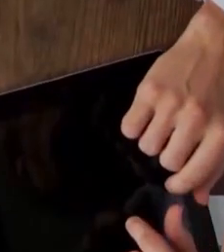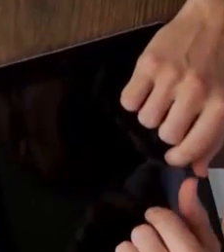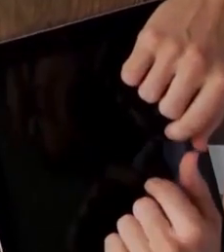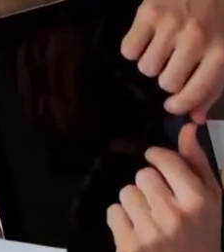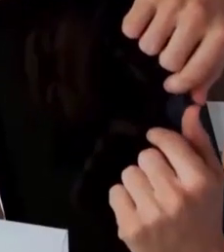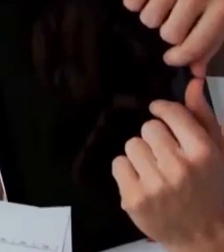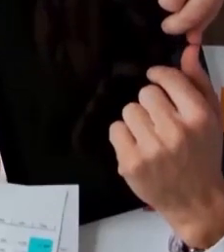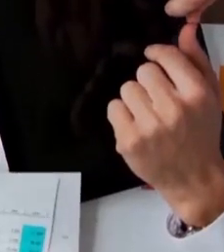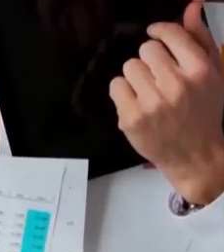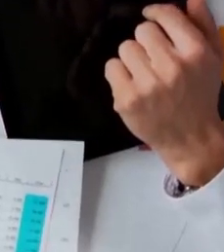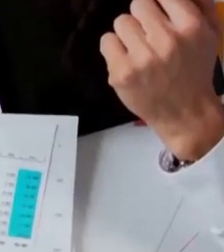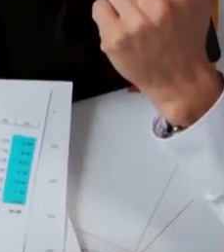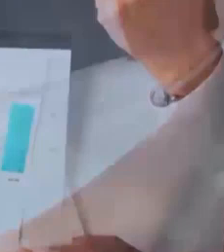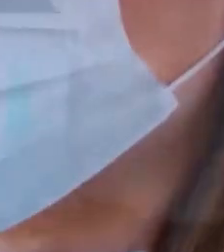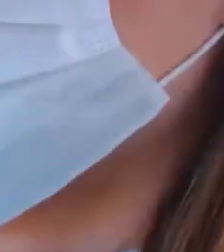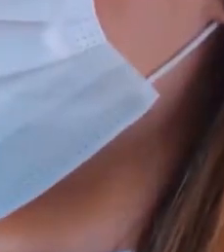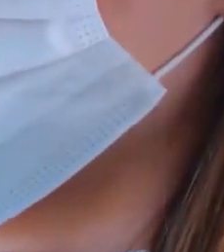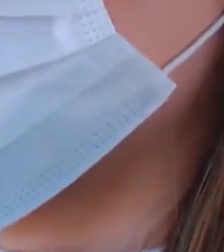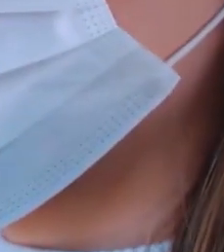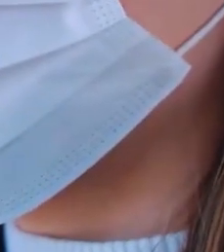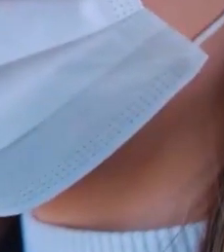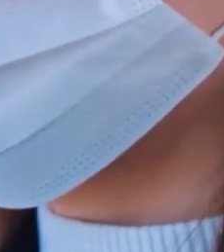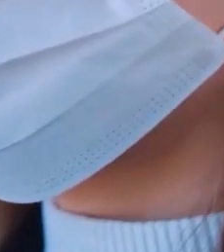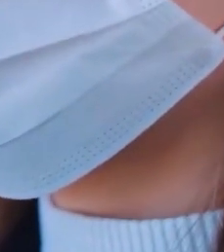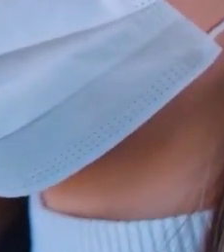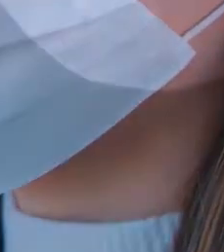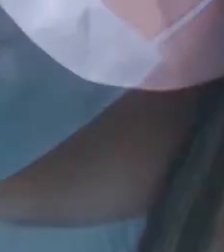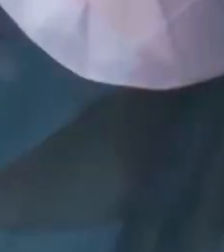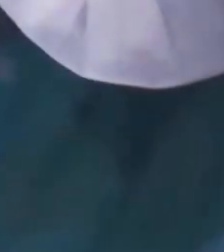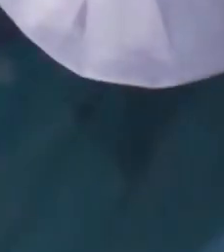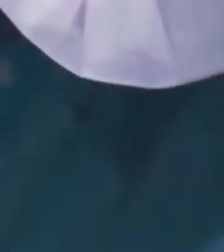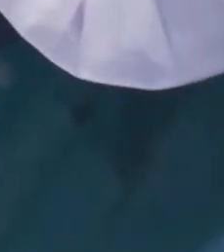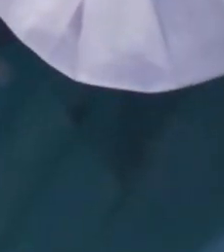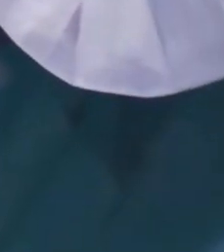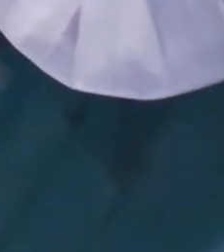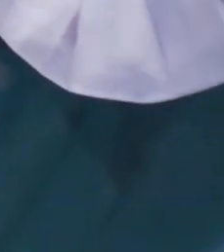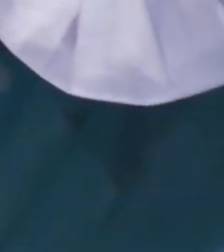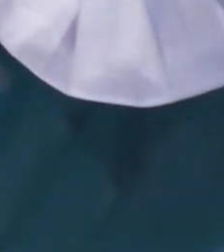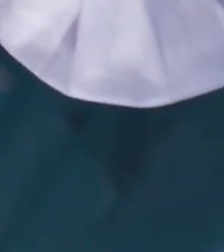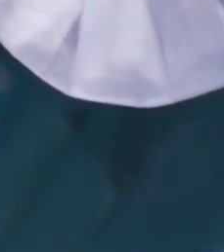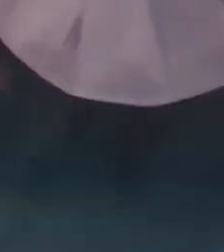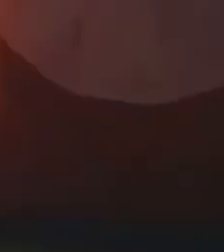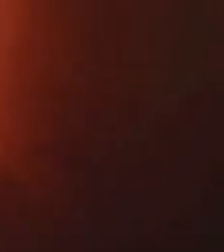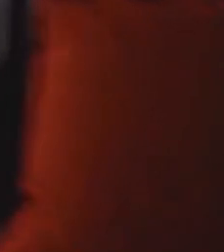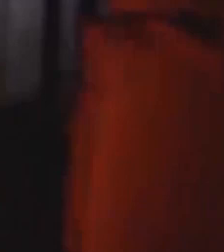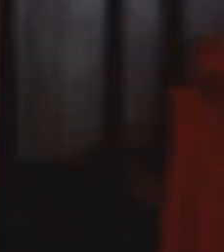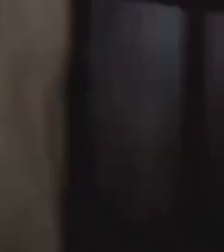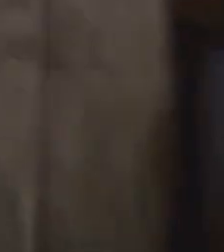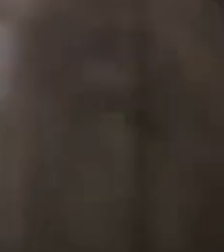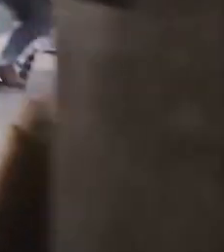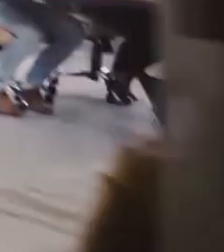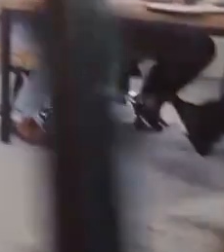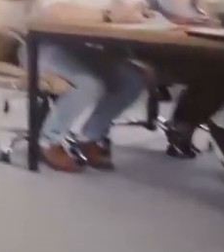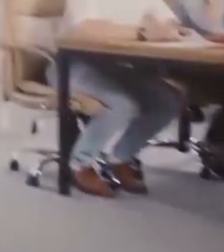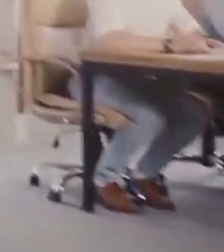un nuevo tiempo con retos que z obstáculos que superaron y